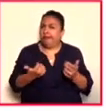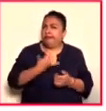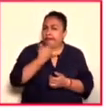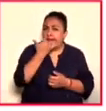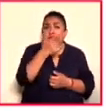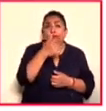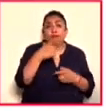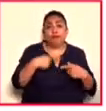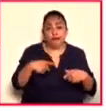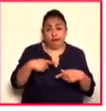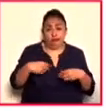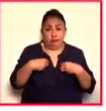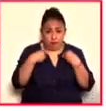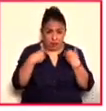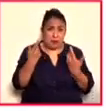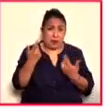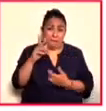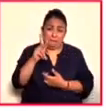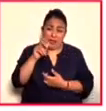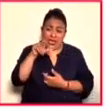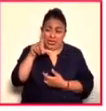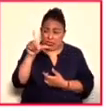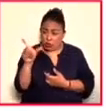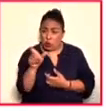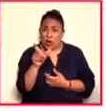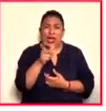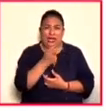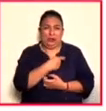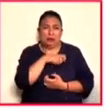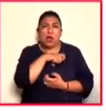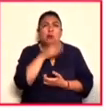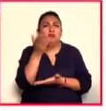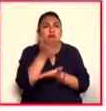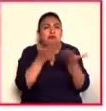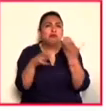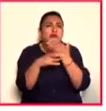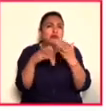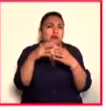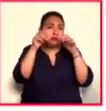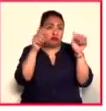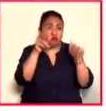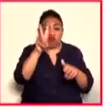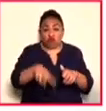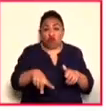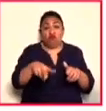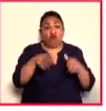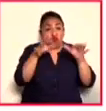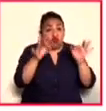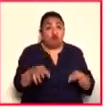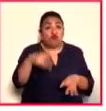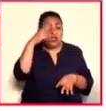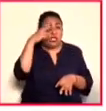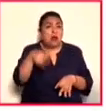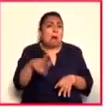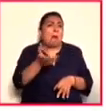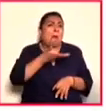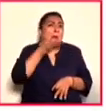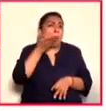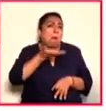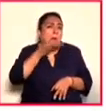ciudadano de la península de entonces pues convivía con estos objetos artísticos de origen mexicano de forma absolutamente